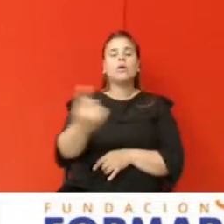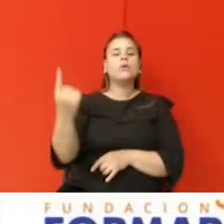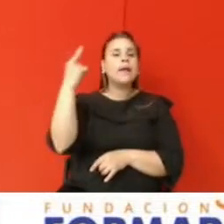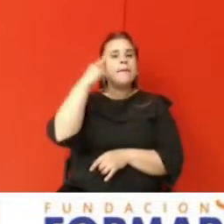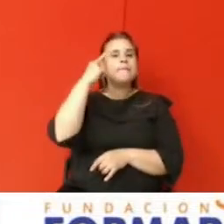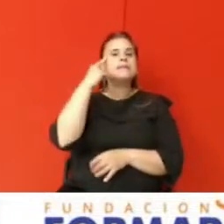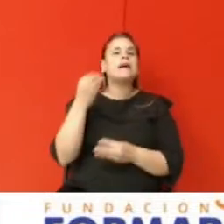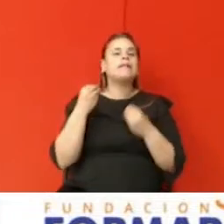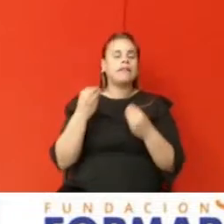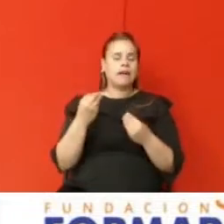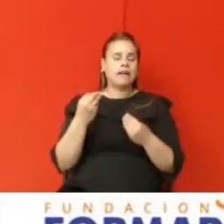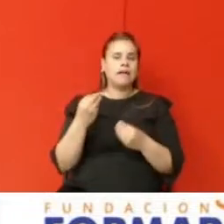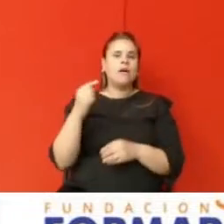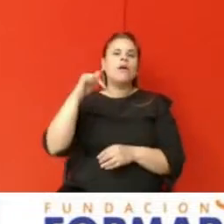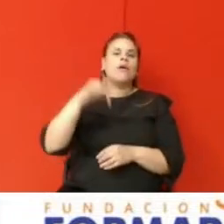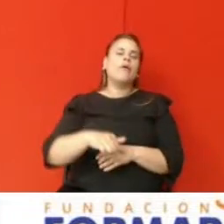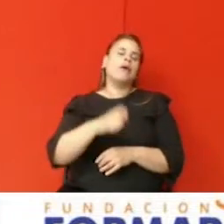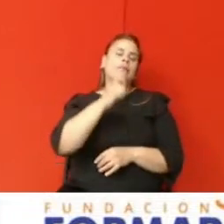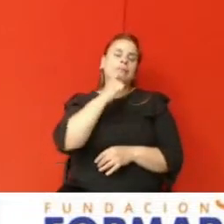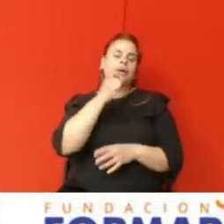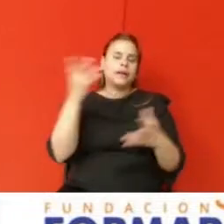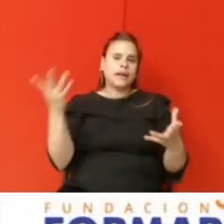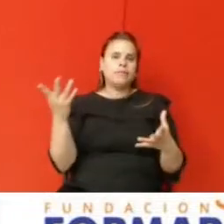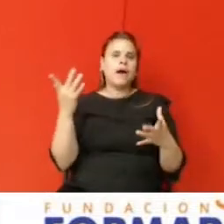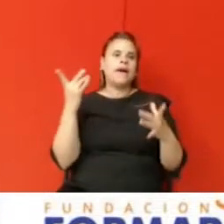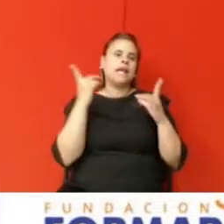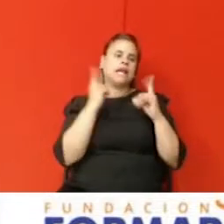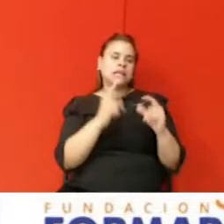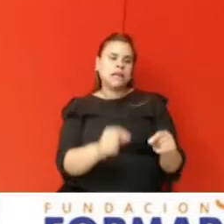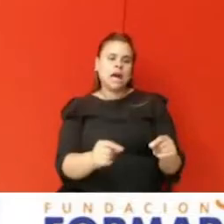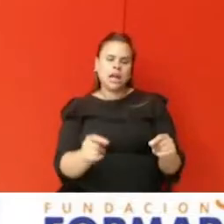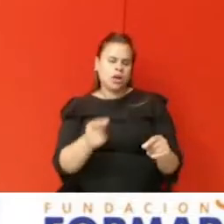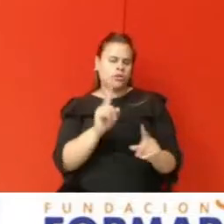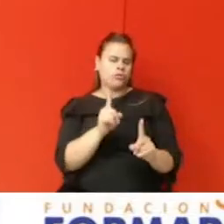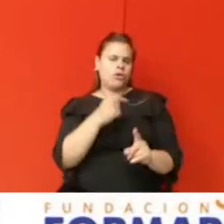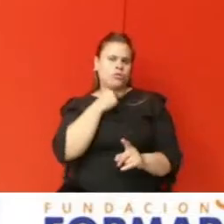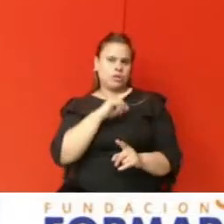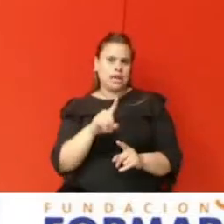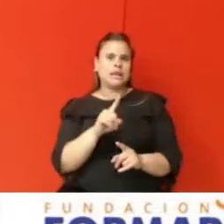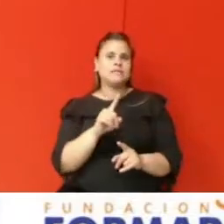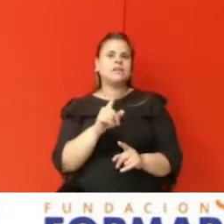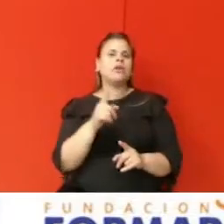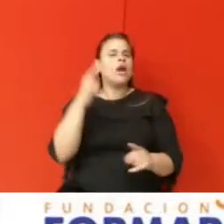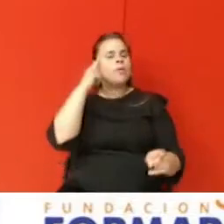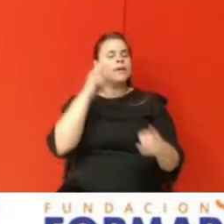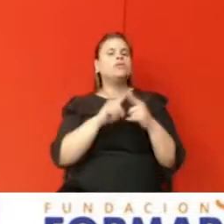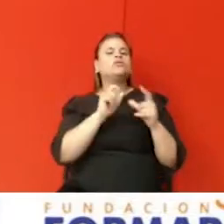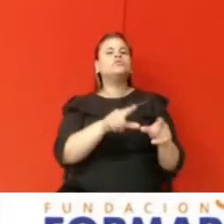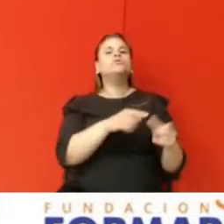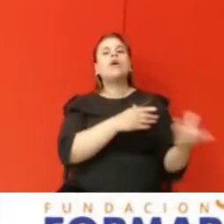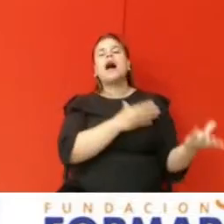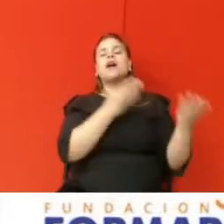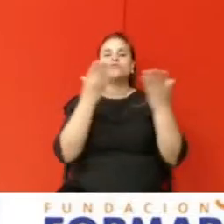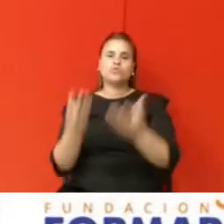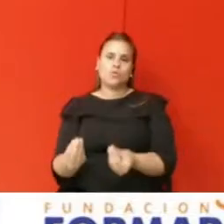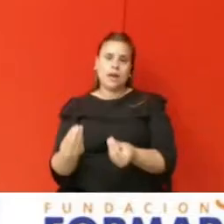no quiere, digamos, criticarme sobre el trabajo, sino también que me quiere ayudar, con una